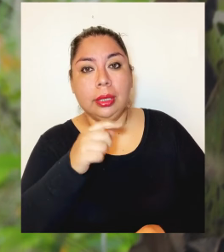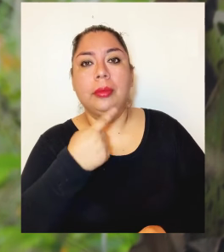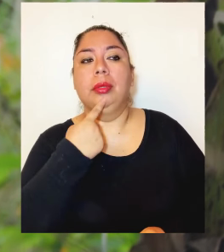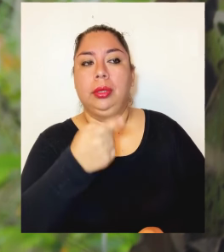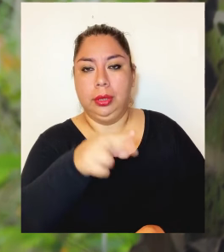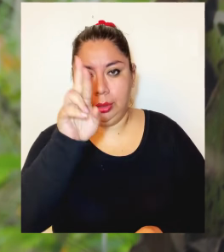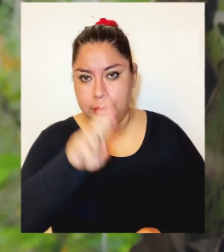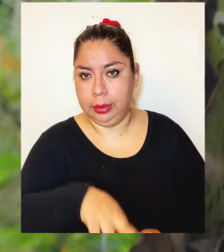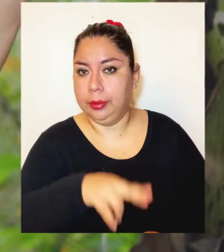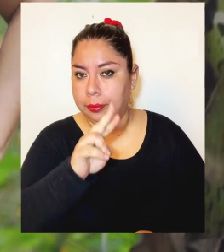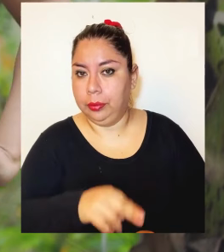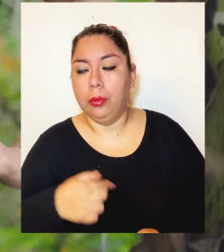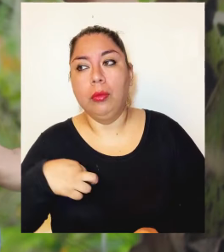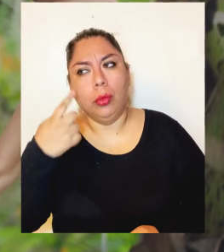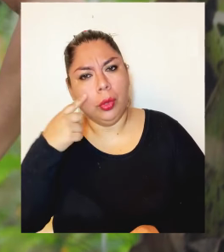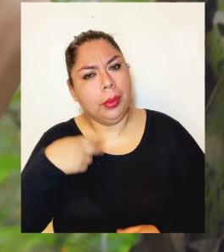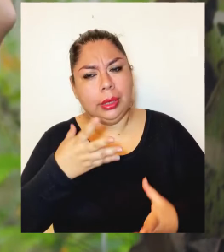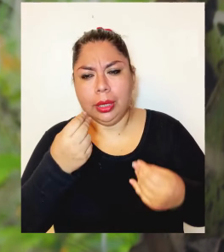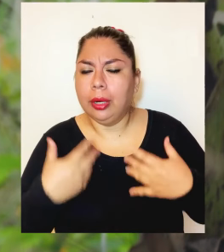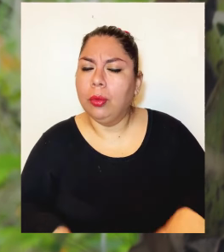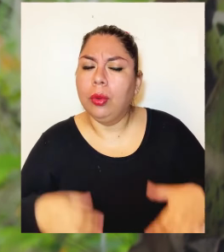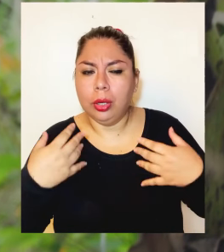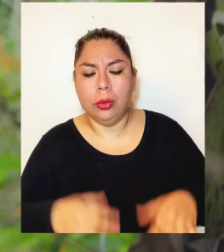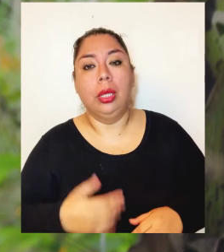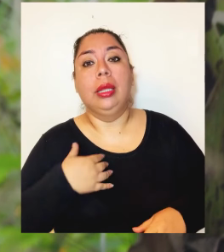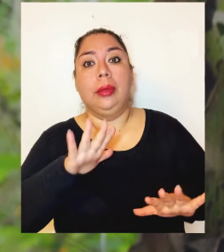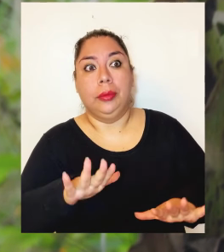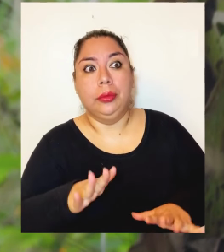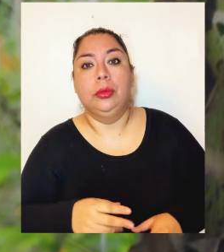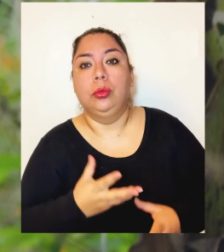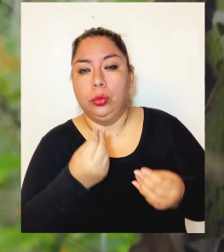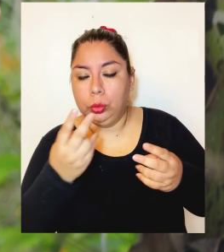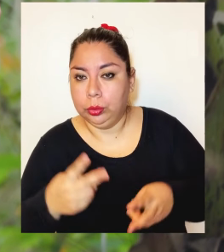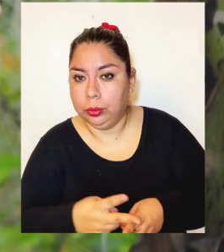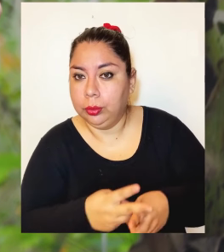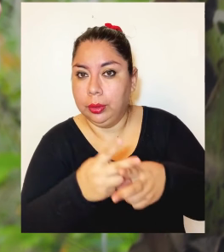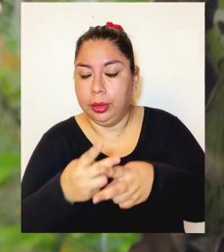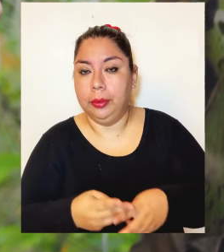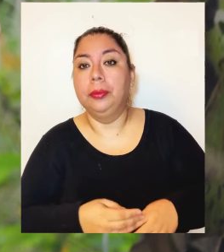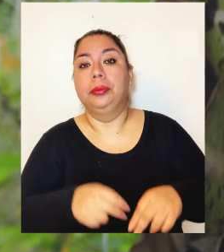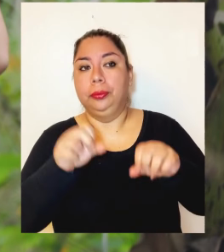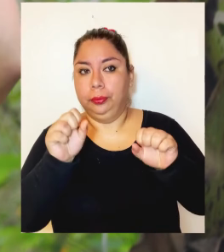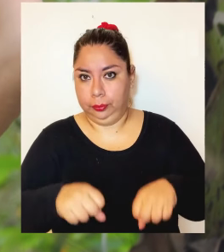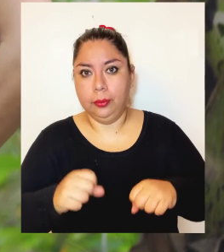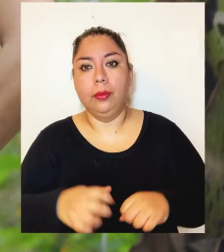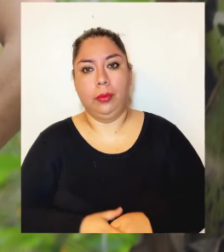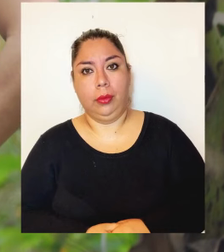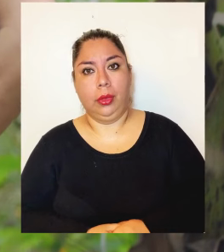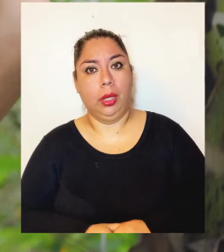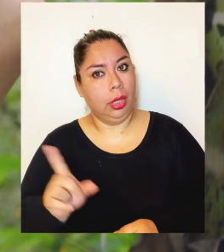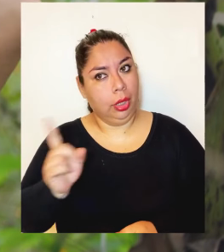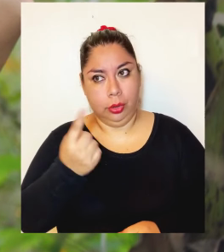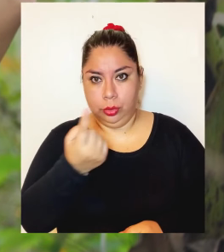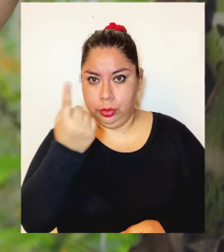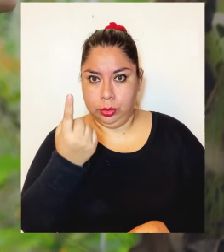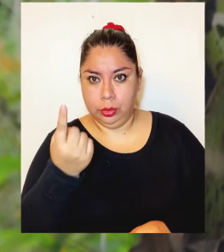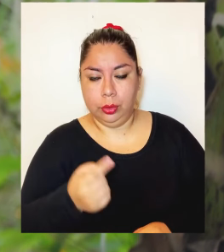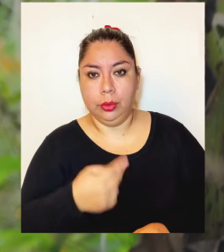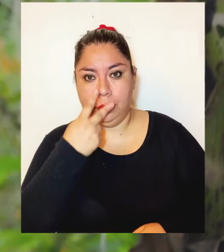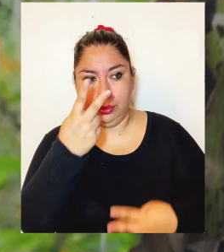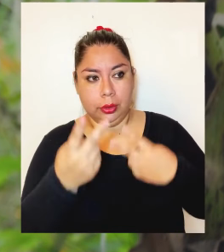Sammy, tenías razón. Por más que quieras jugar y jugar, debemos tener mucho cuidado. Ajá, y no